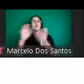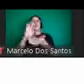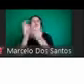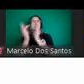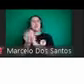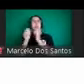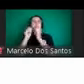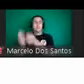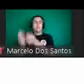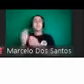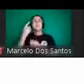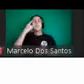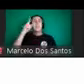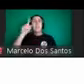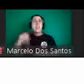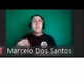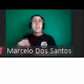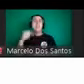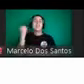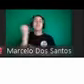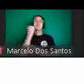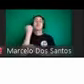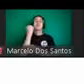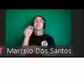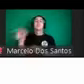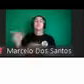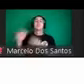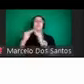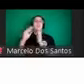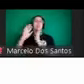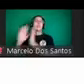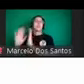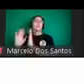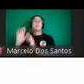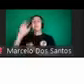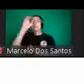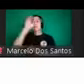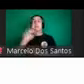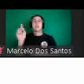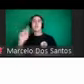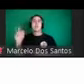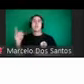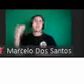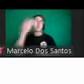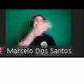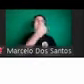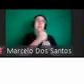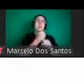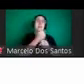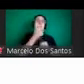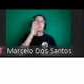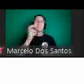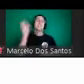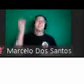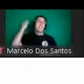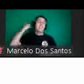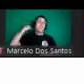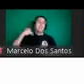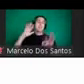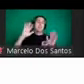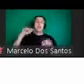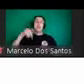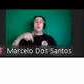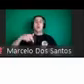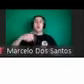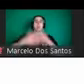la modalidad de teletrabajo y, por supuesto, del trabajo. También otra de las medidas fue prohibir la concurrencia